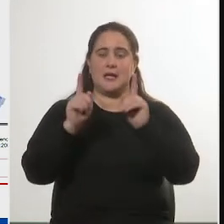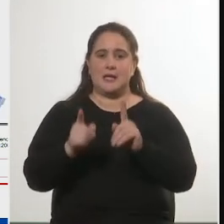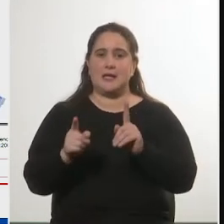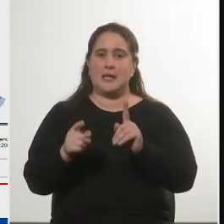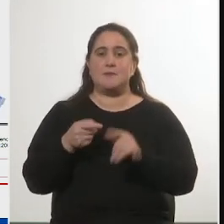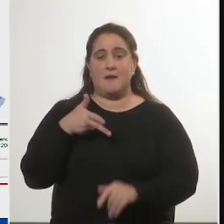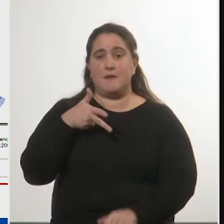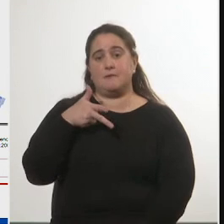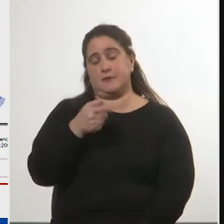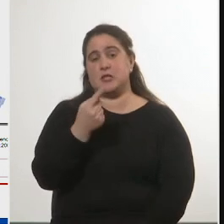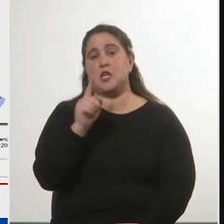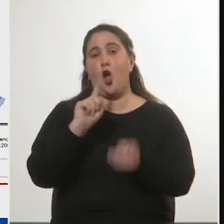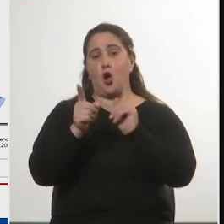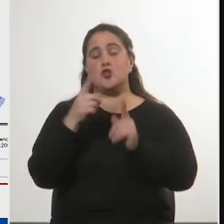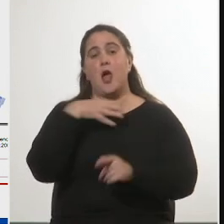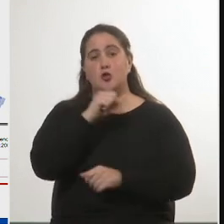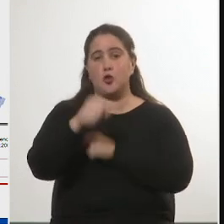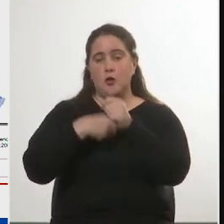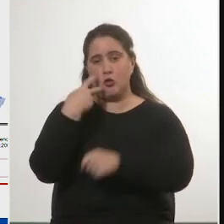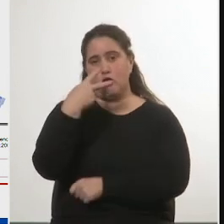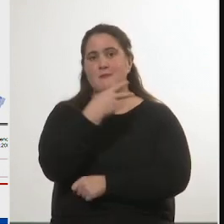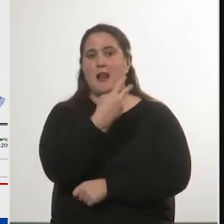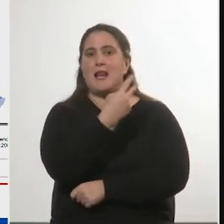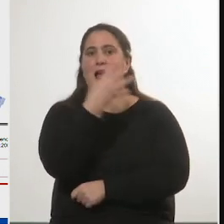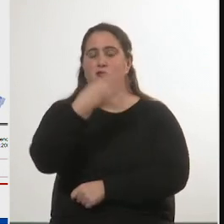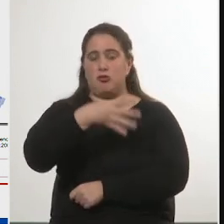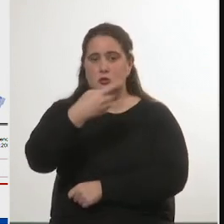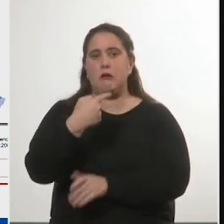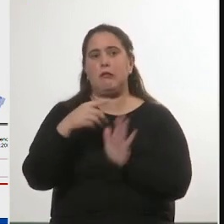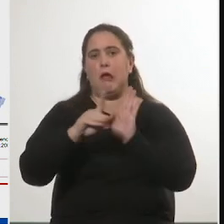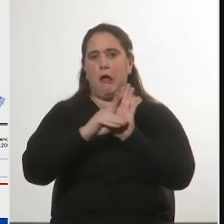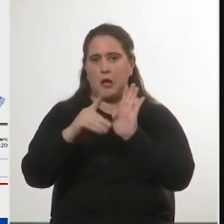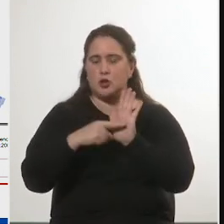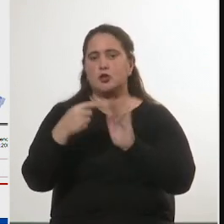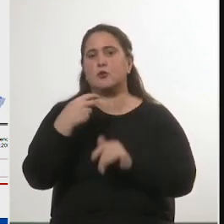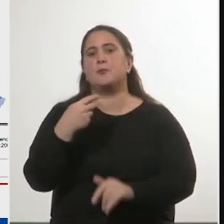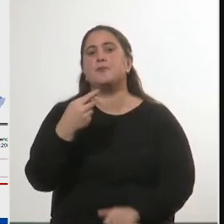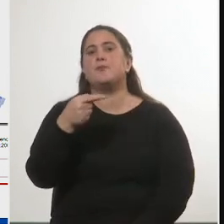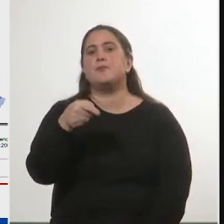Asimismo, con fecha 11 de agosto del 2014, se emite un decreto, el